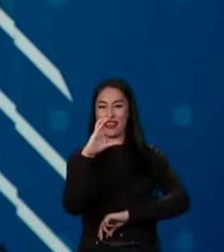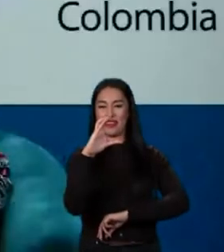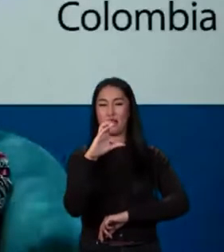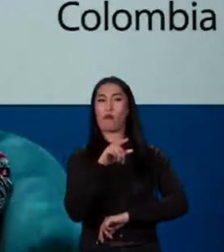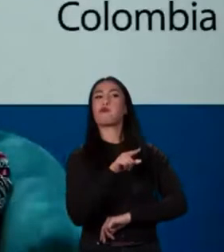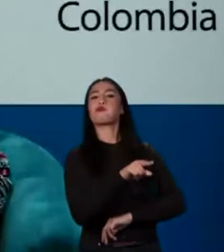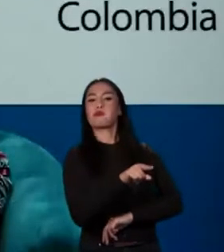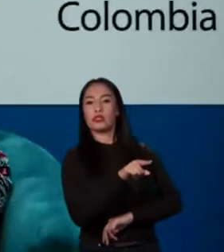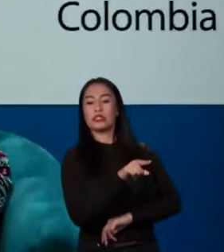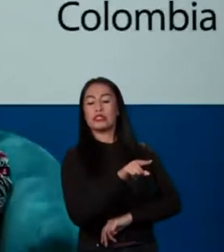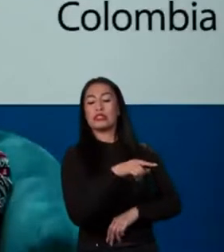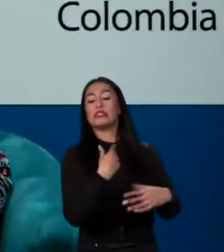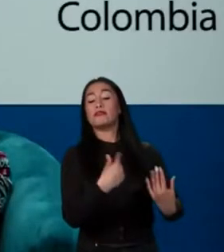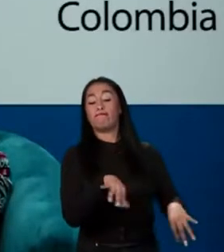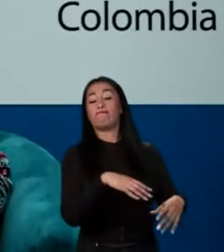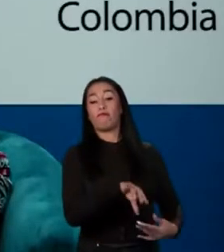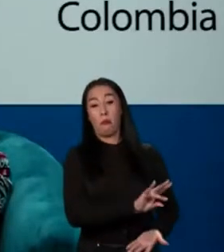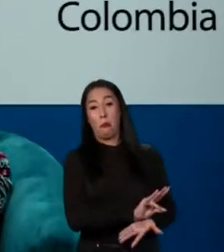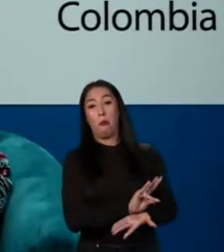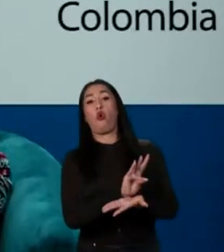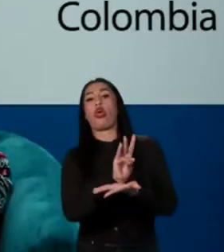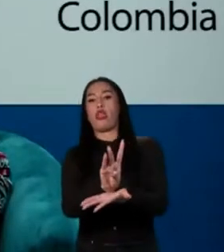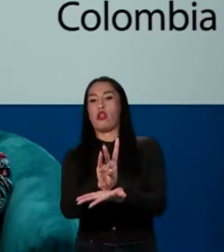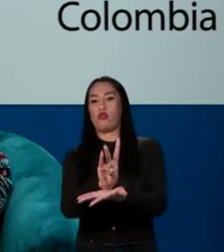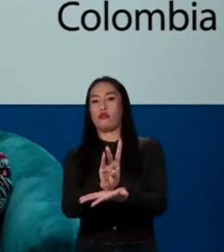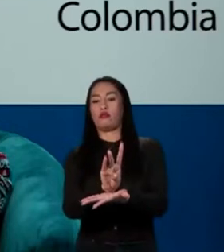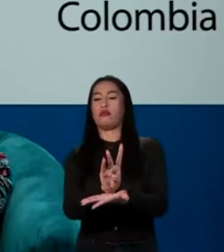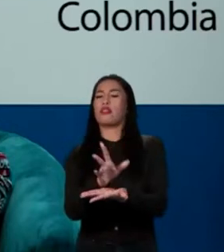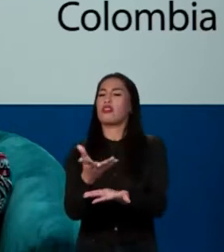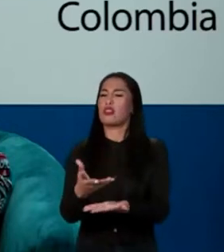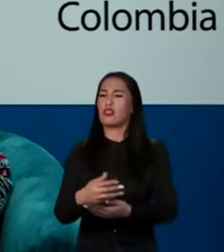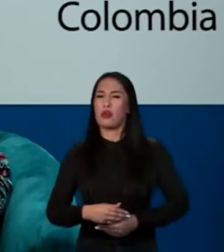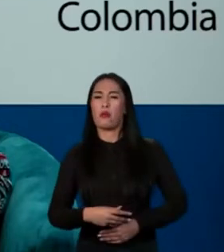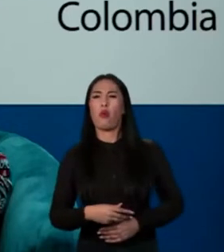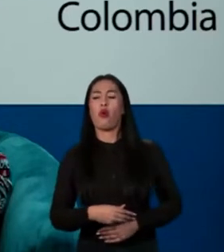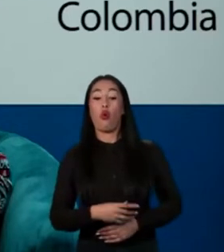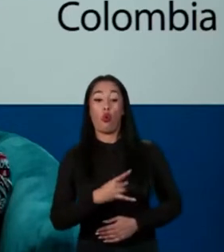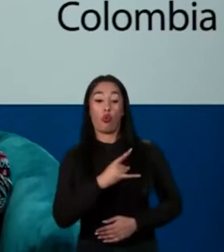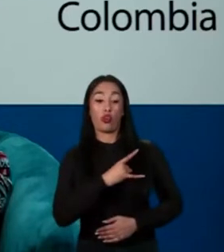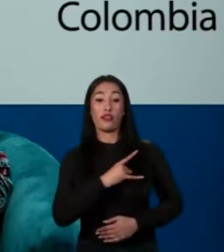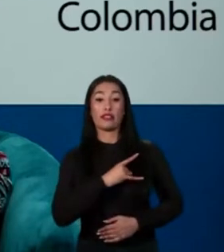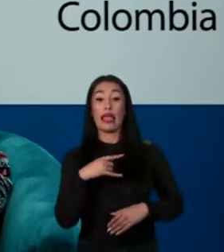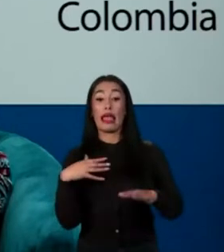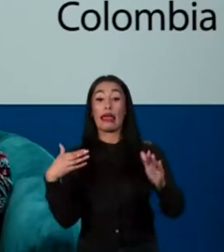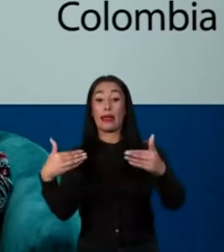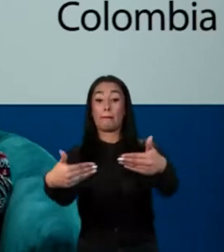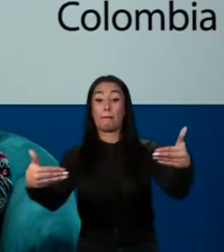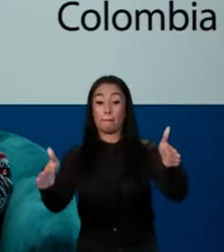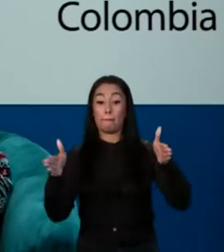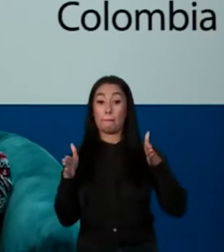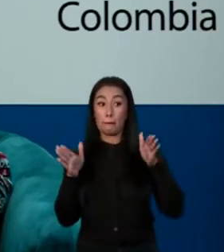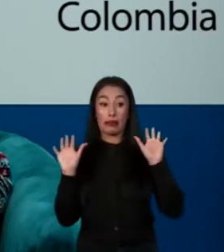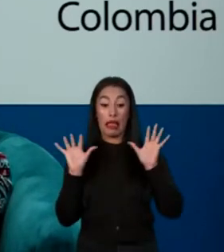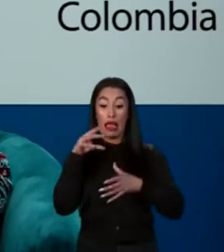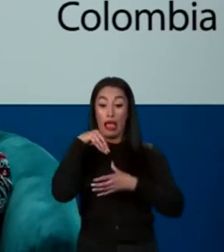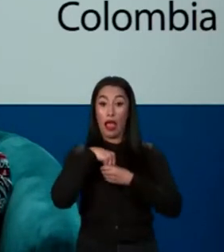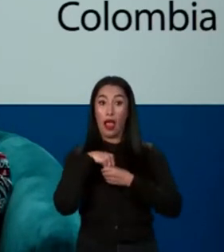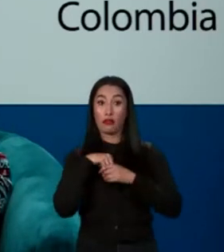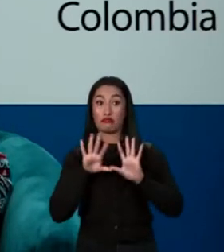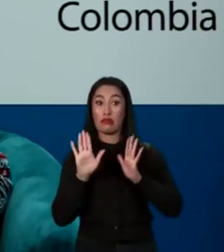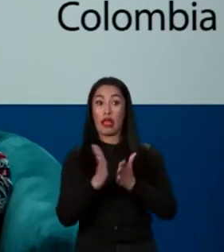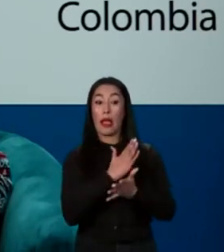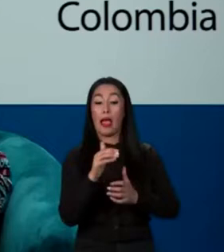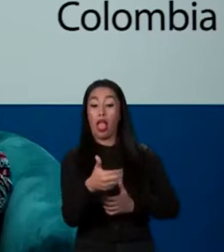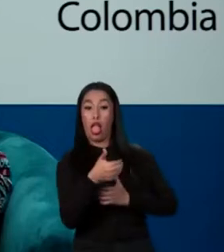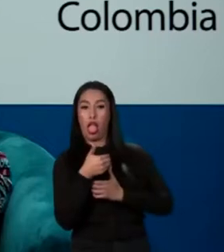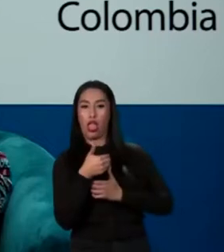al mundo de cómo las universidades no debemos encerrarnos en cuatro paredes sino que tenemos una responsabilidad social